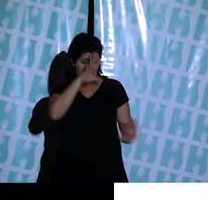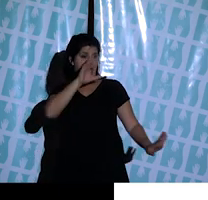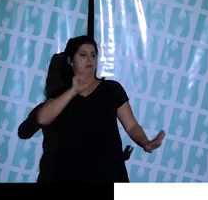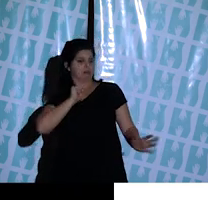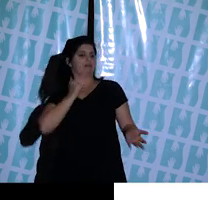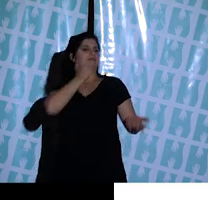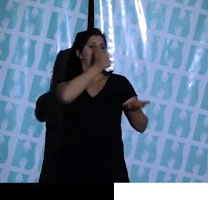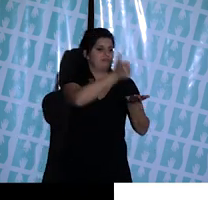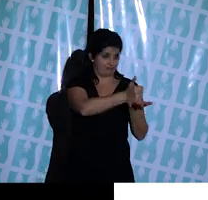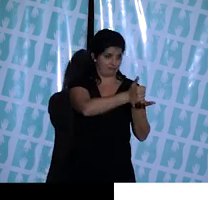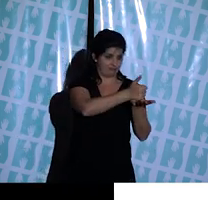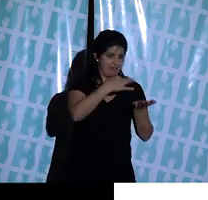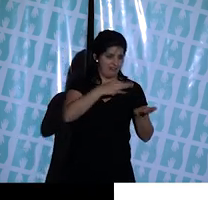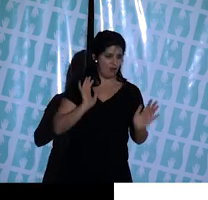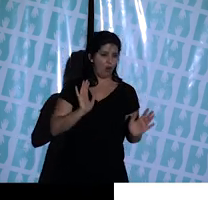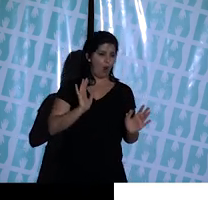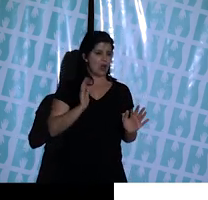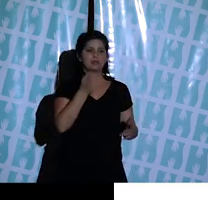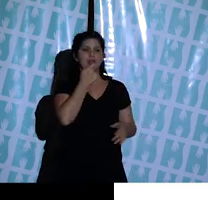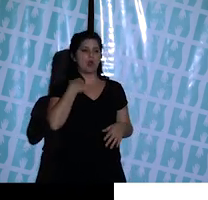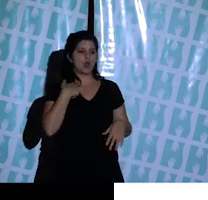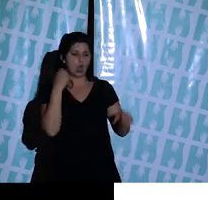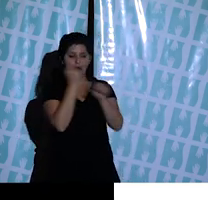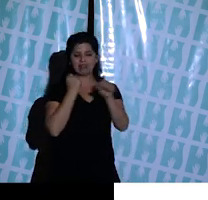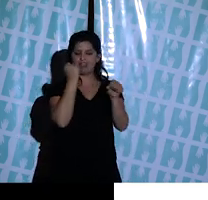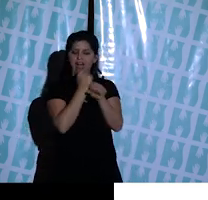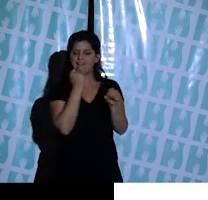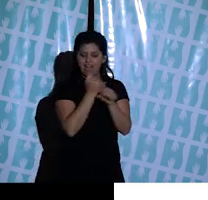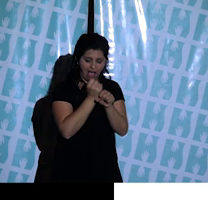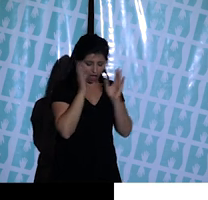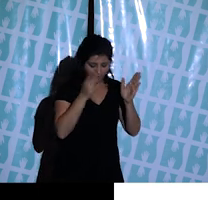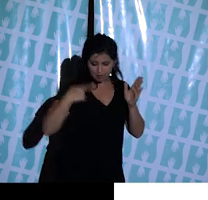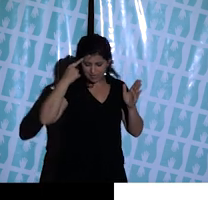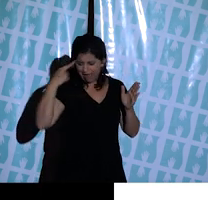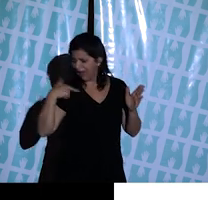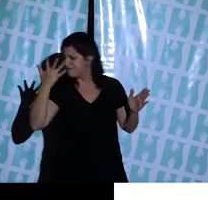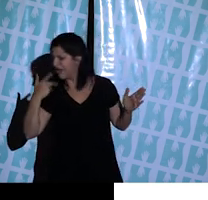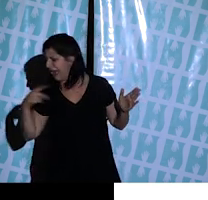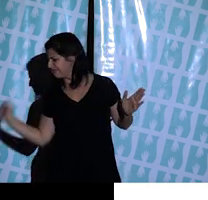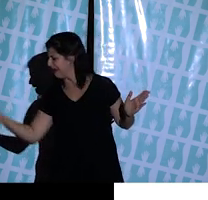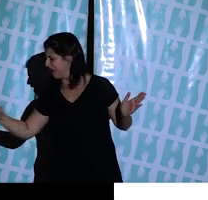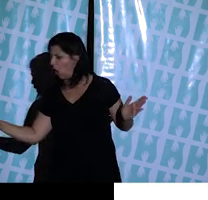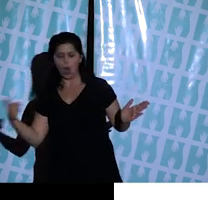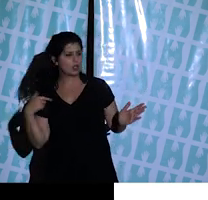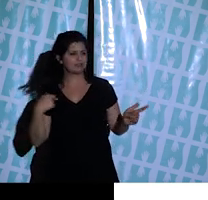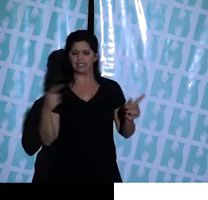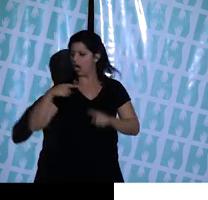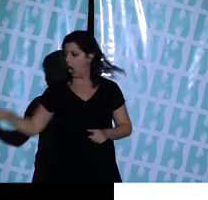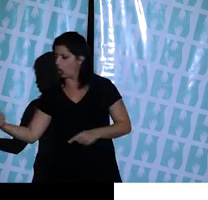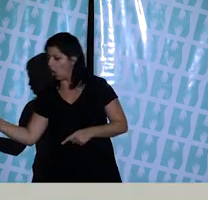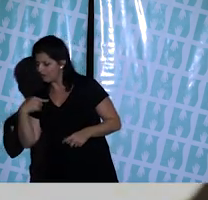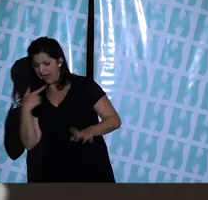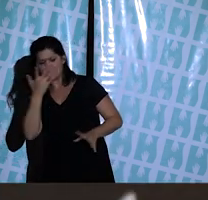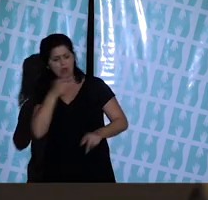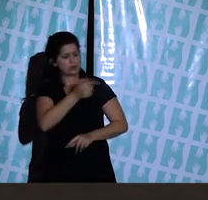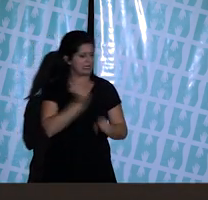Bueno, si no, para no vivir tan así. Si estás trabajando, pensás qué lindo sería jugar al golf. Si estás con el golf, qué lindo sería esto. Y si estás en esto,